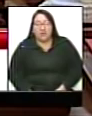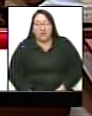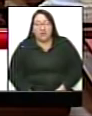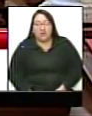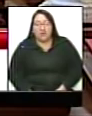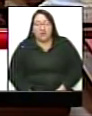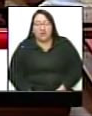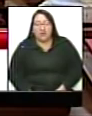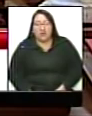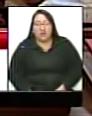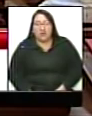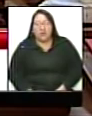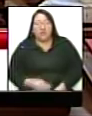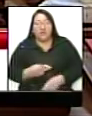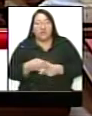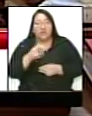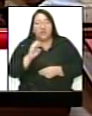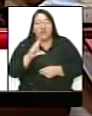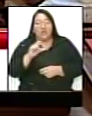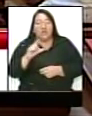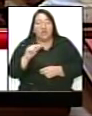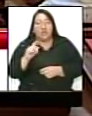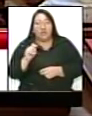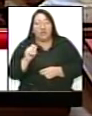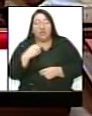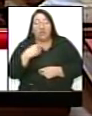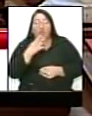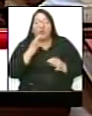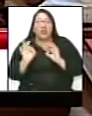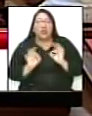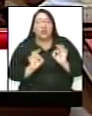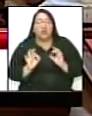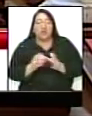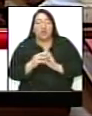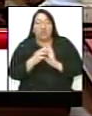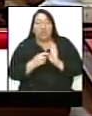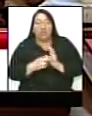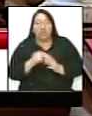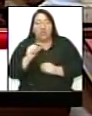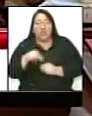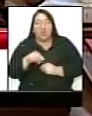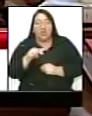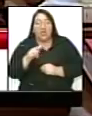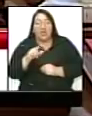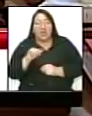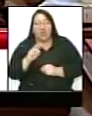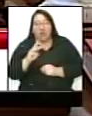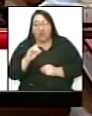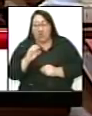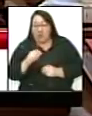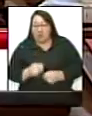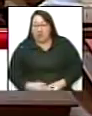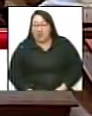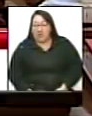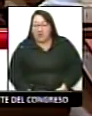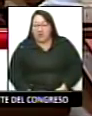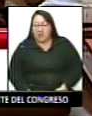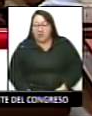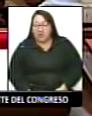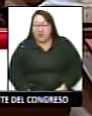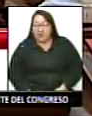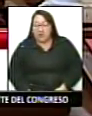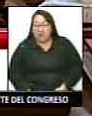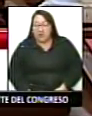Buenas tardes, mi nombre es Elizabeth Dunian, nutricionista del programa Jaliwarma. Saludo la propuesta al